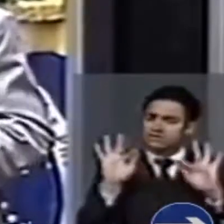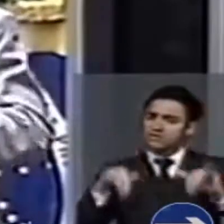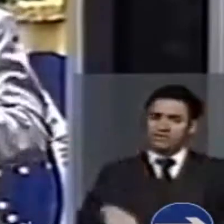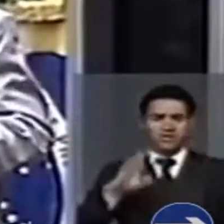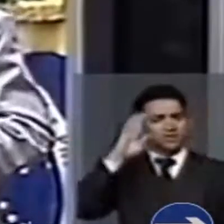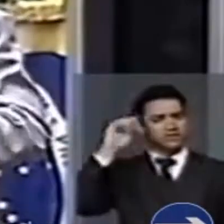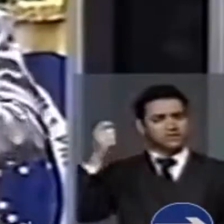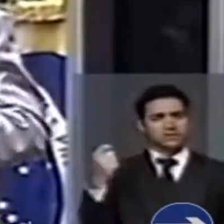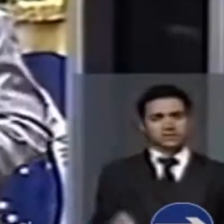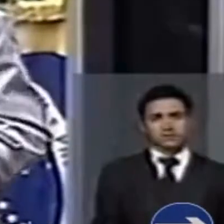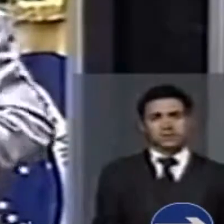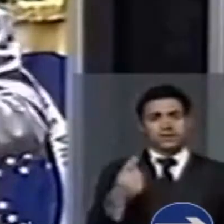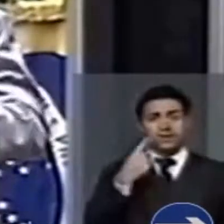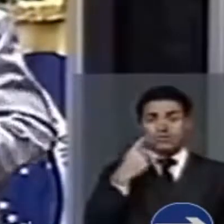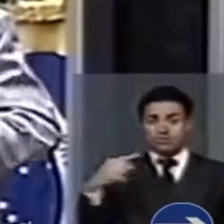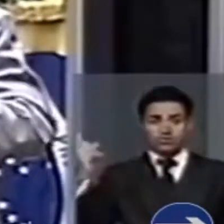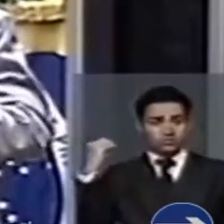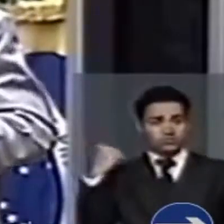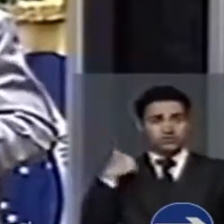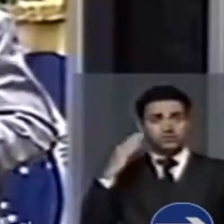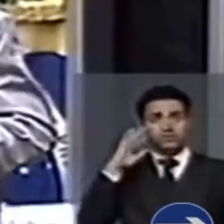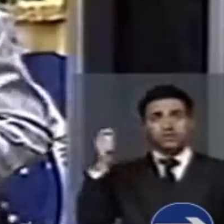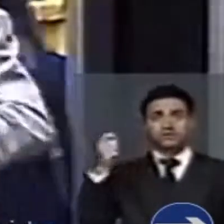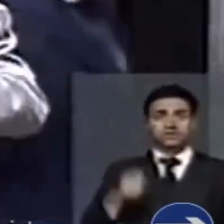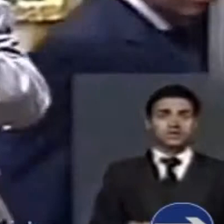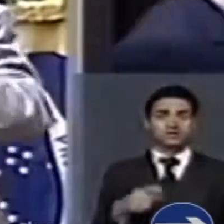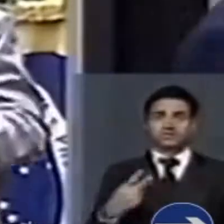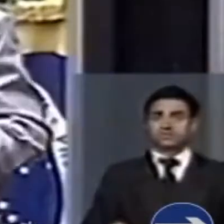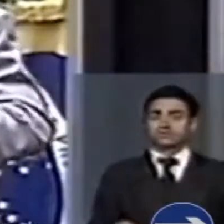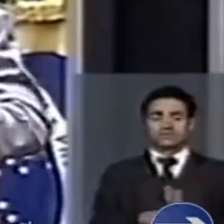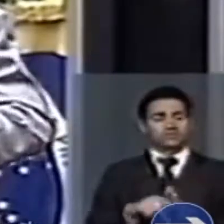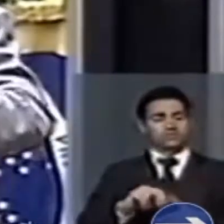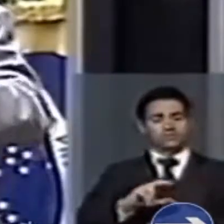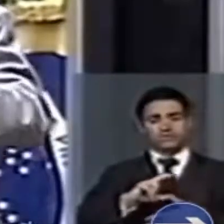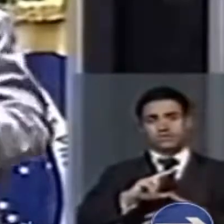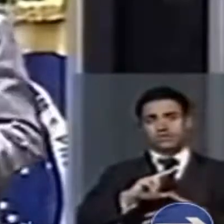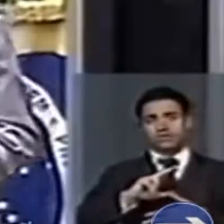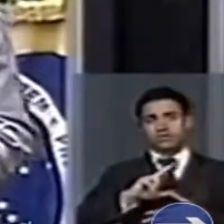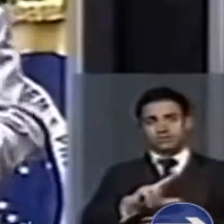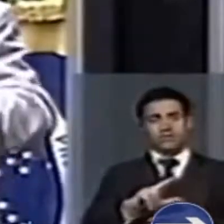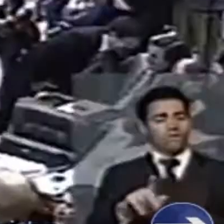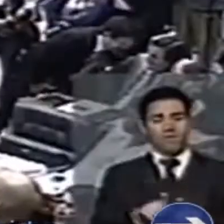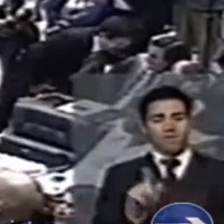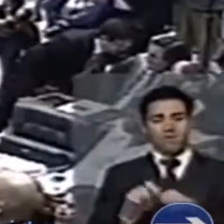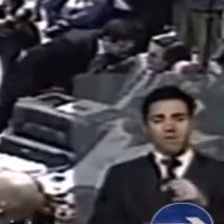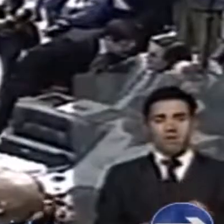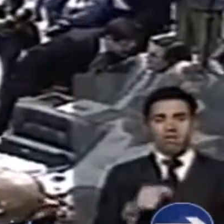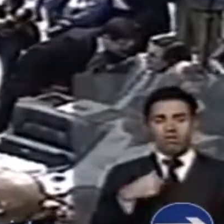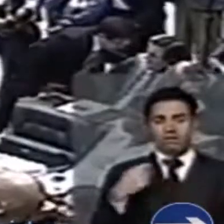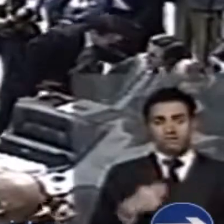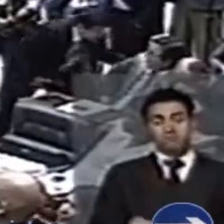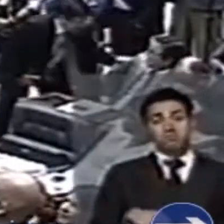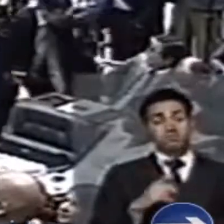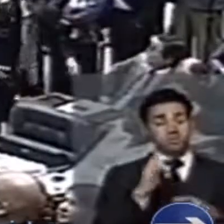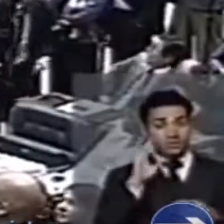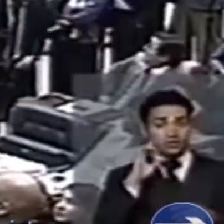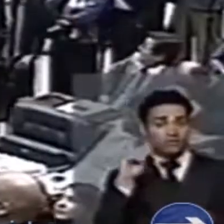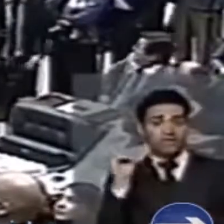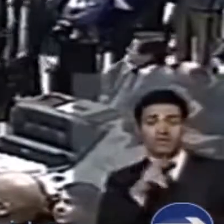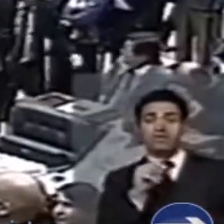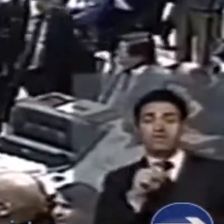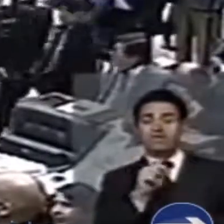dictadura, la última dictadura que queda en América. Basta de apoyar el gobierno de